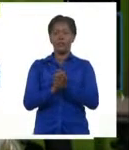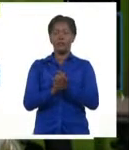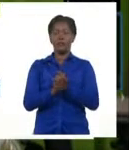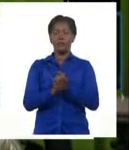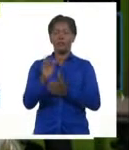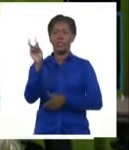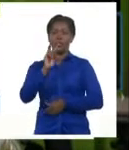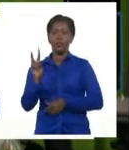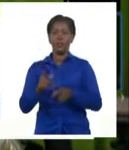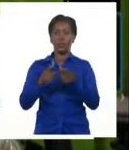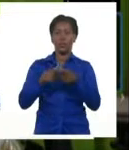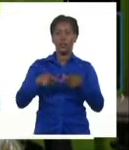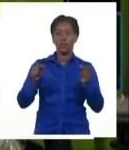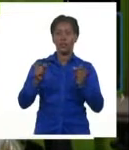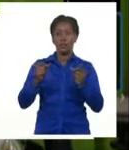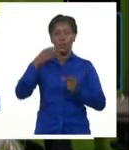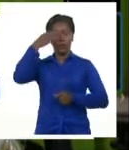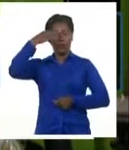Nicaragua.